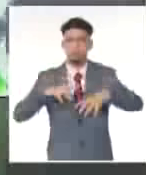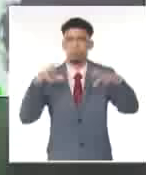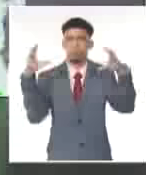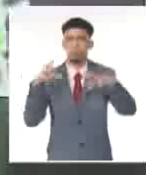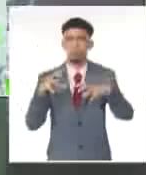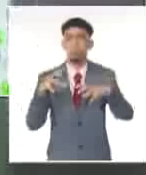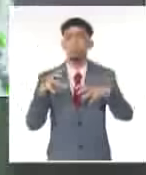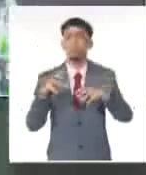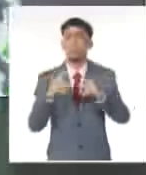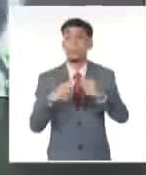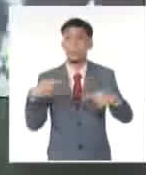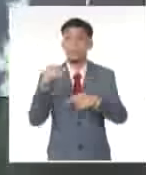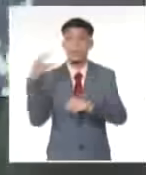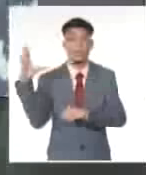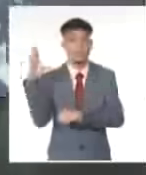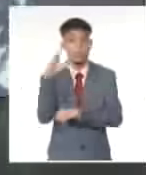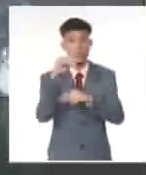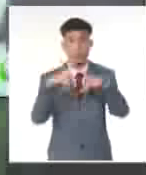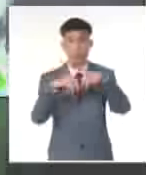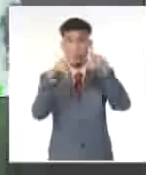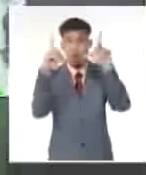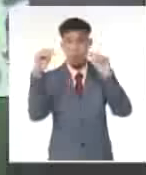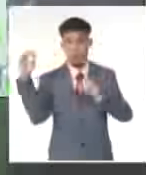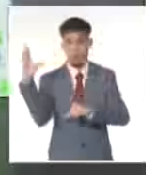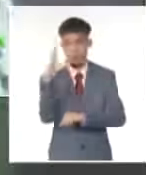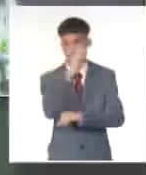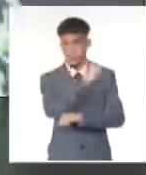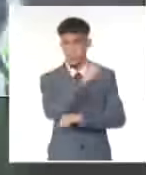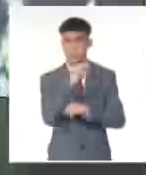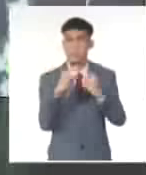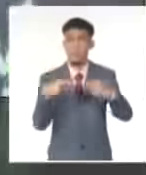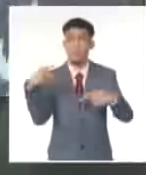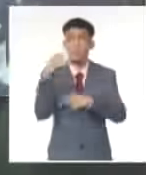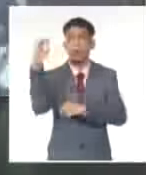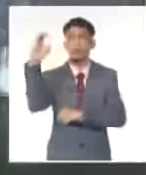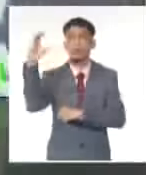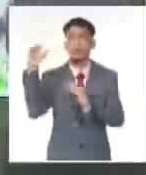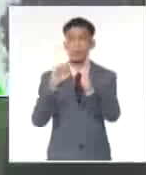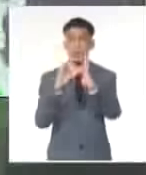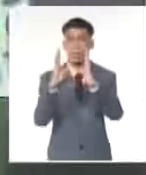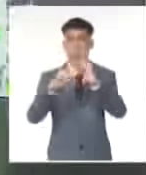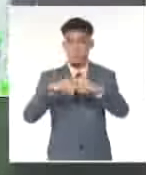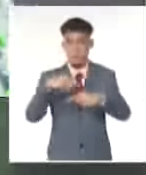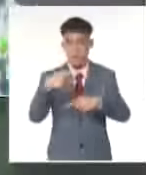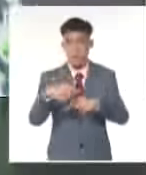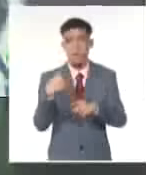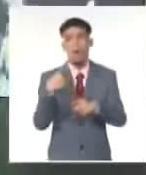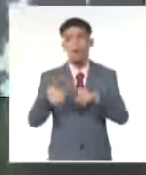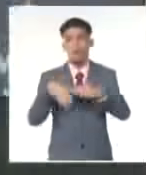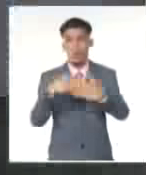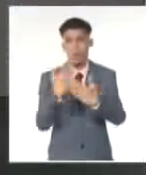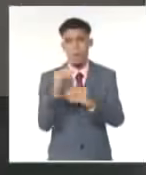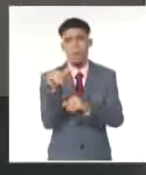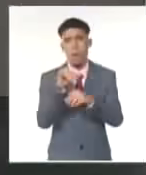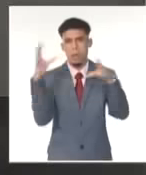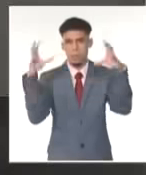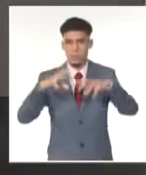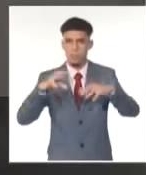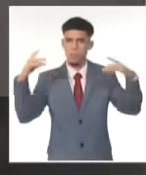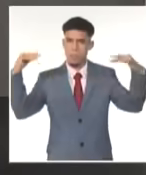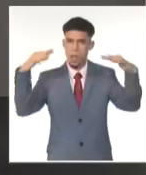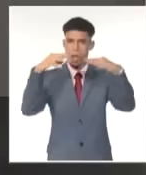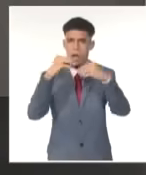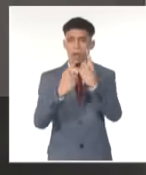el país, pero en especial en occidente y centro. Y para mañana se espera otro día nublado y también